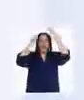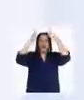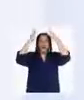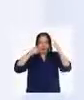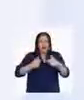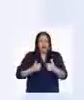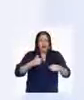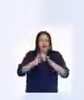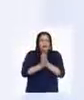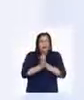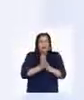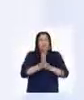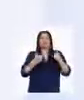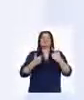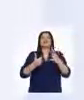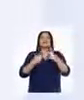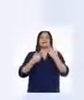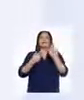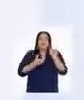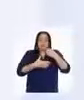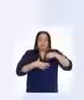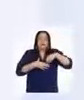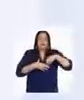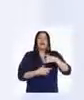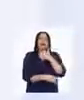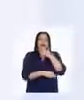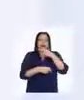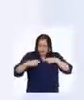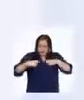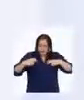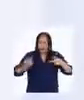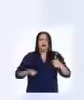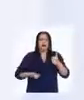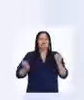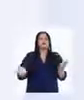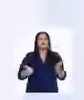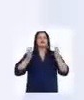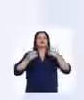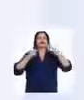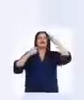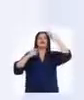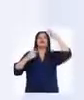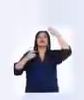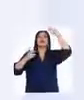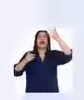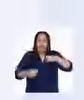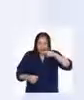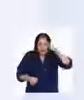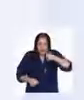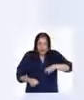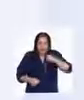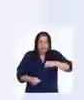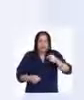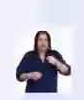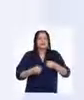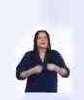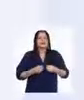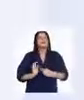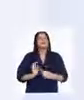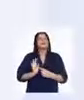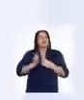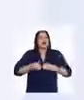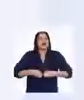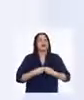el mundo de lo subjetivo o interior. Su motivación, crear. Tienen una necesidad de